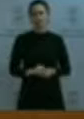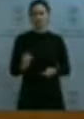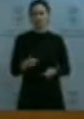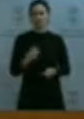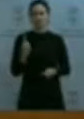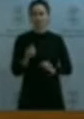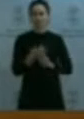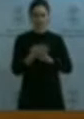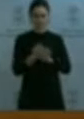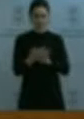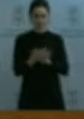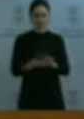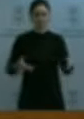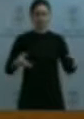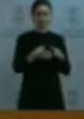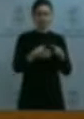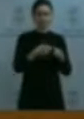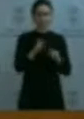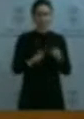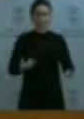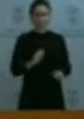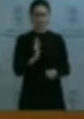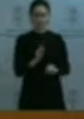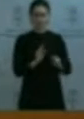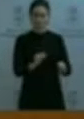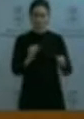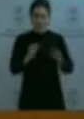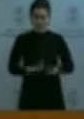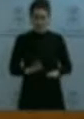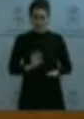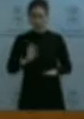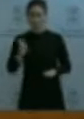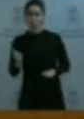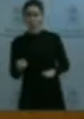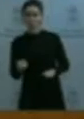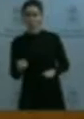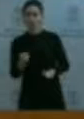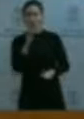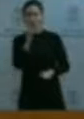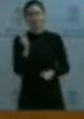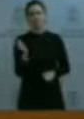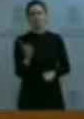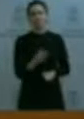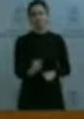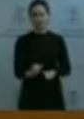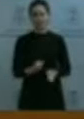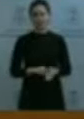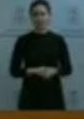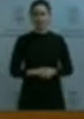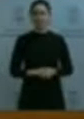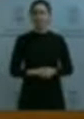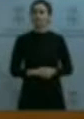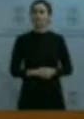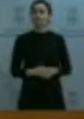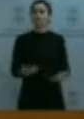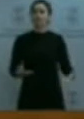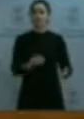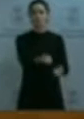ser los que están aquí o pueden ser otros, porque hay muchos, por desgracia, nos trasladaron la dificultad que ellos tenían